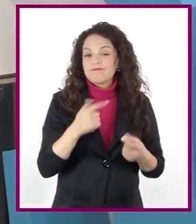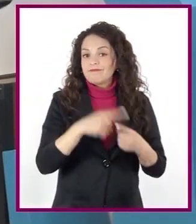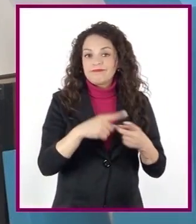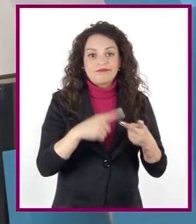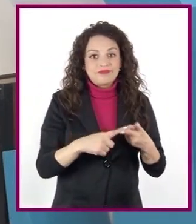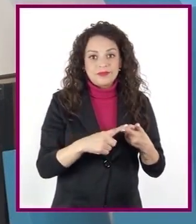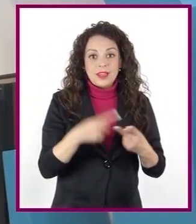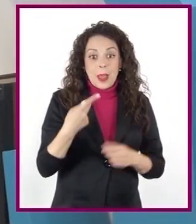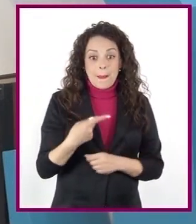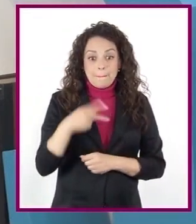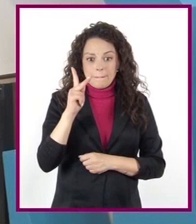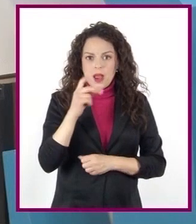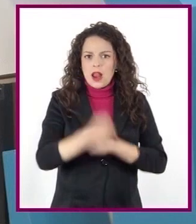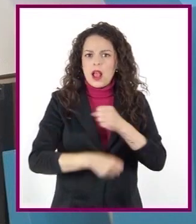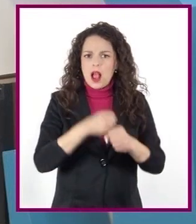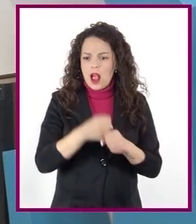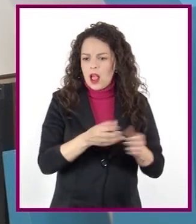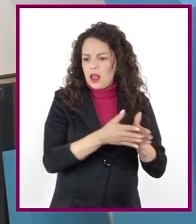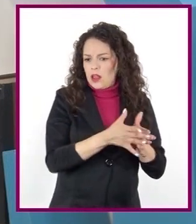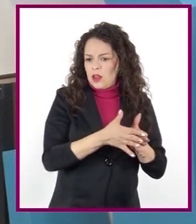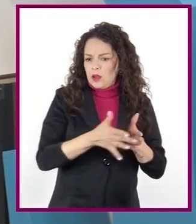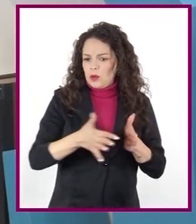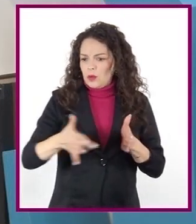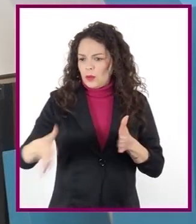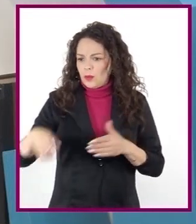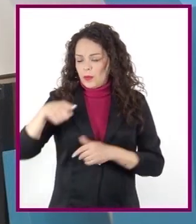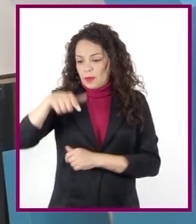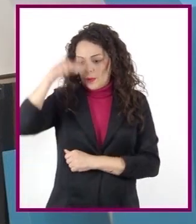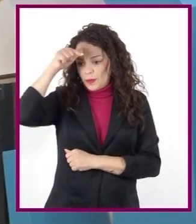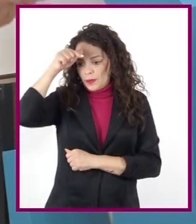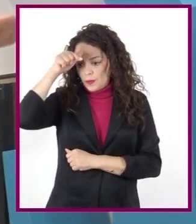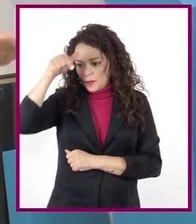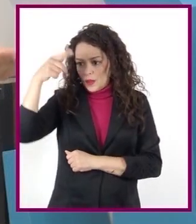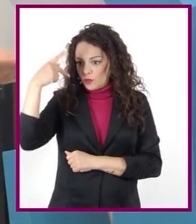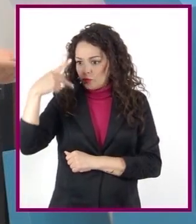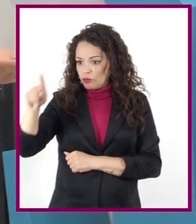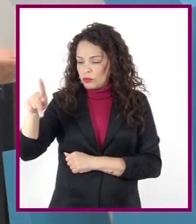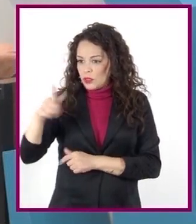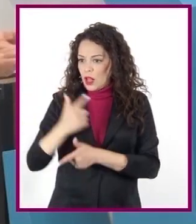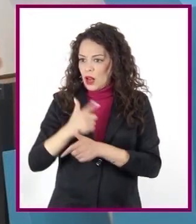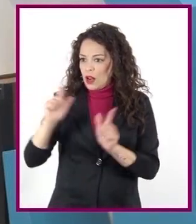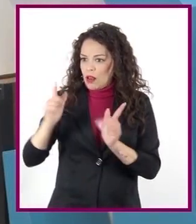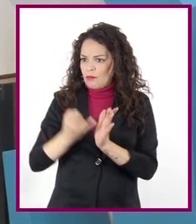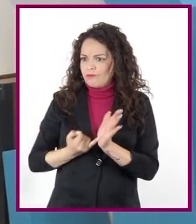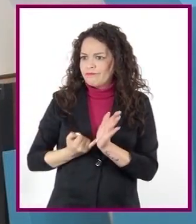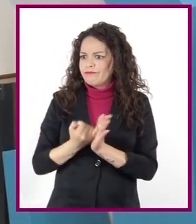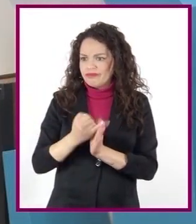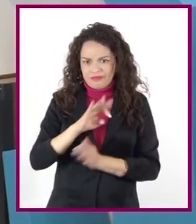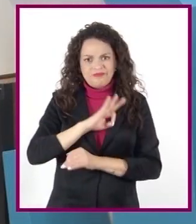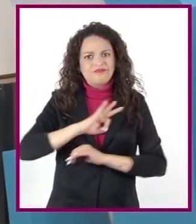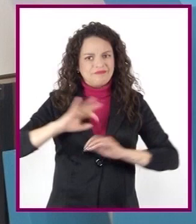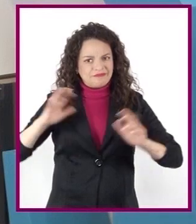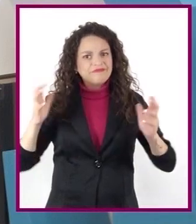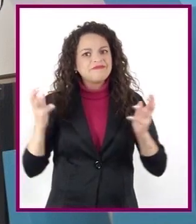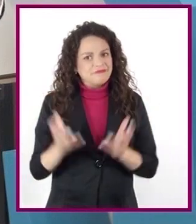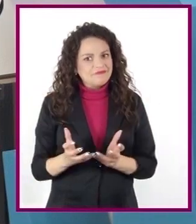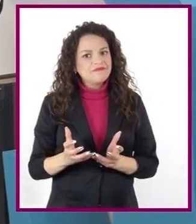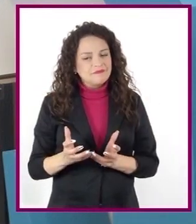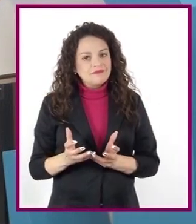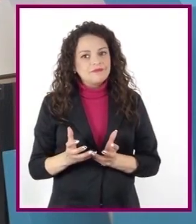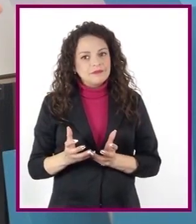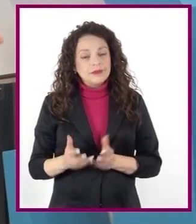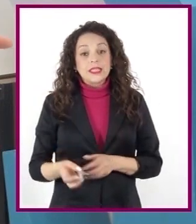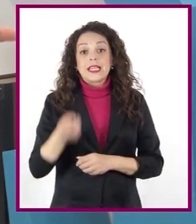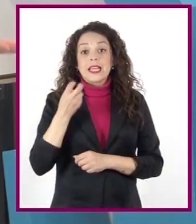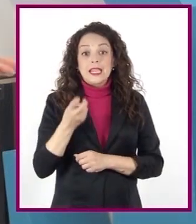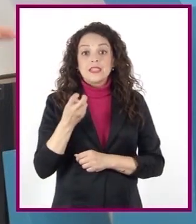a lo largo del tiempo se dio cuenta que podía ejercer su libertad con autonomía. Para ello, hizo